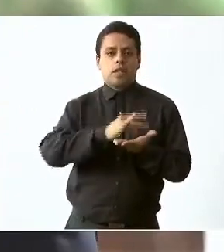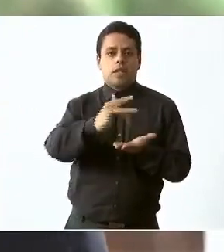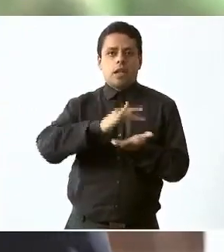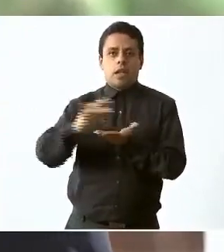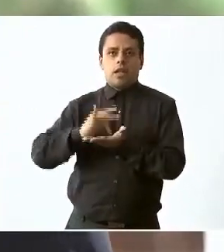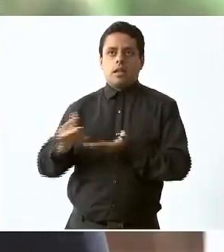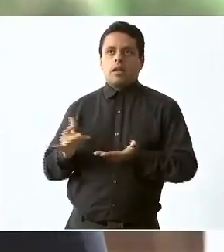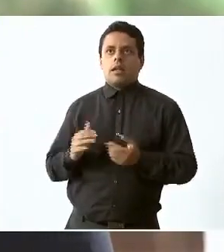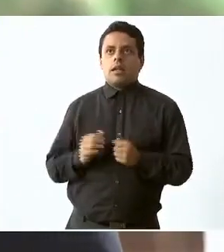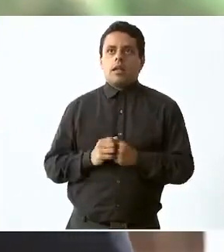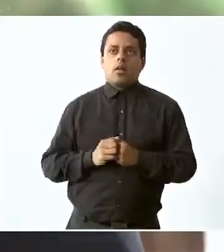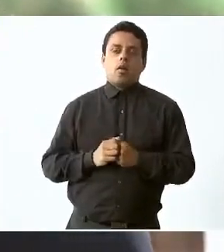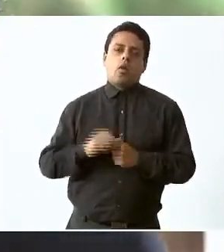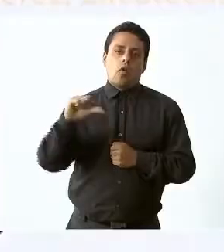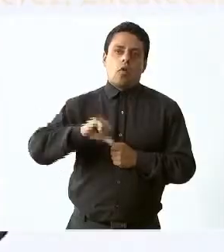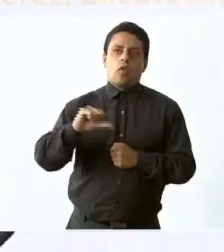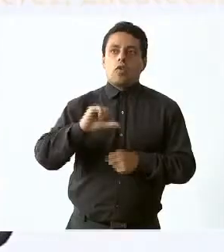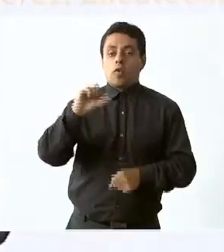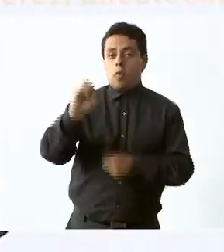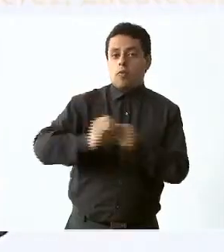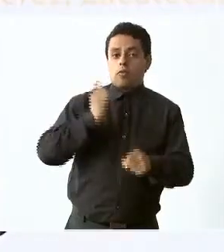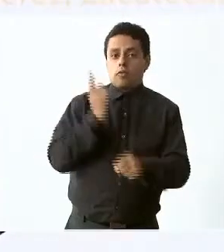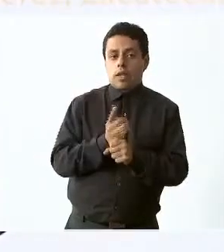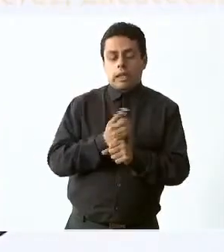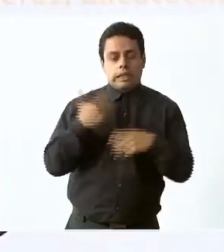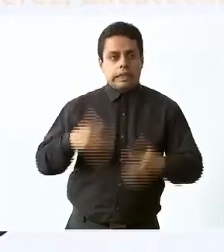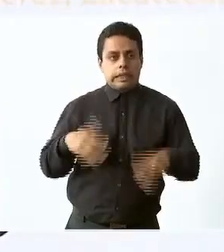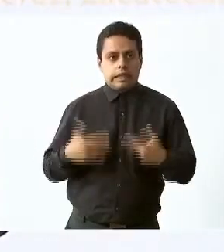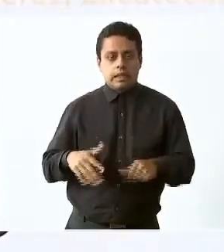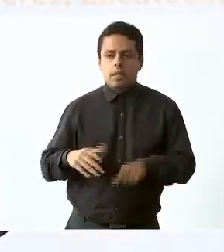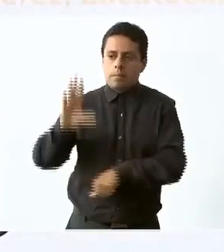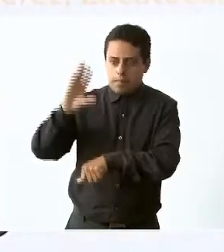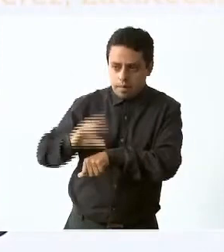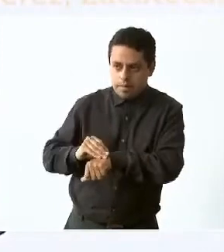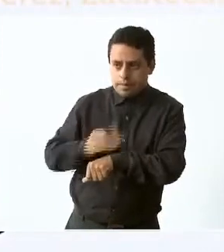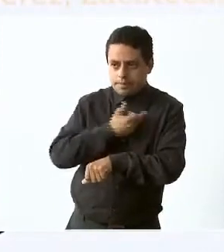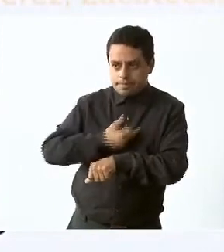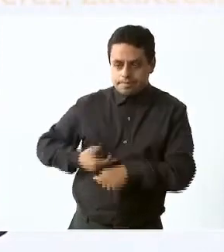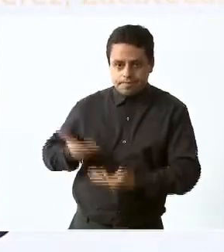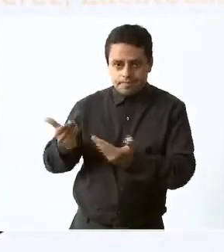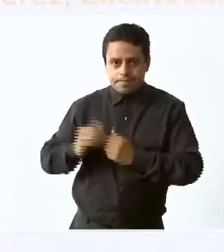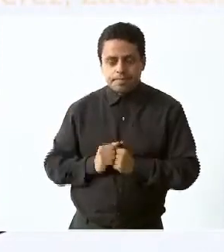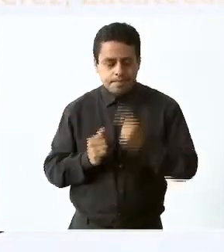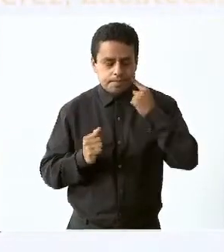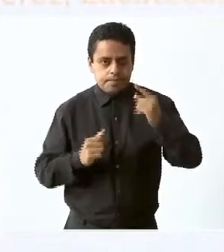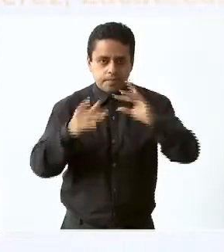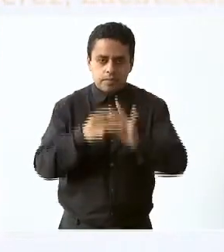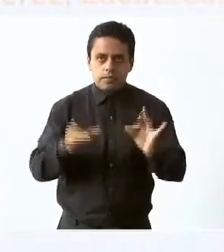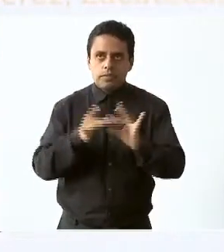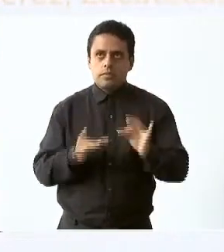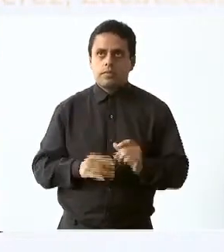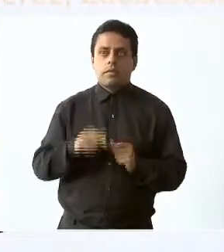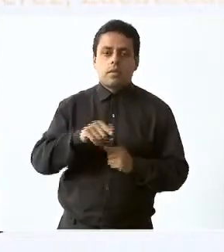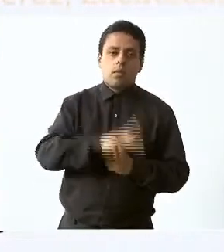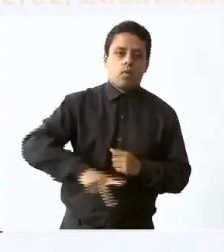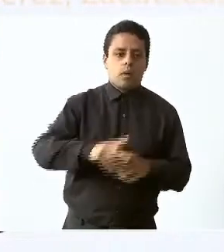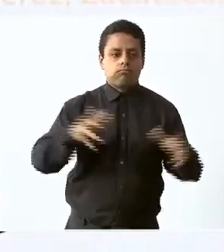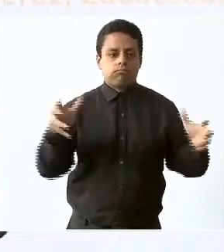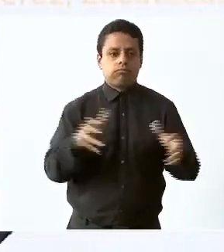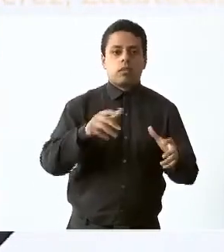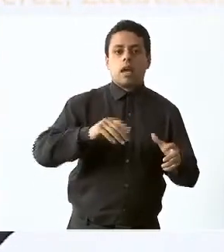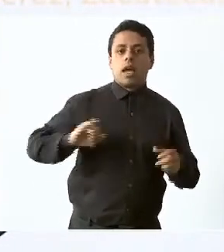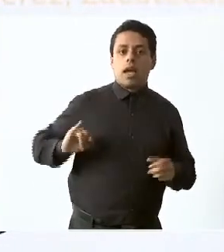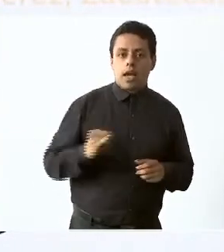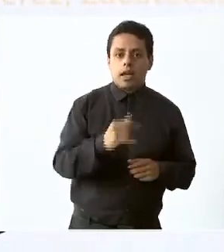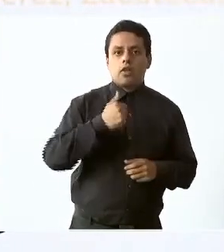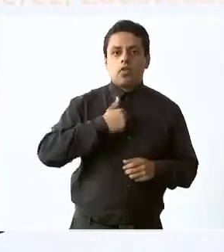por esta oportunidad, con su permiso, señor presidente. El pueblo de Jerez,